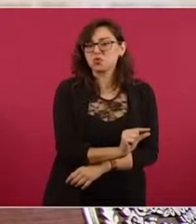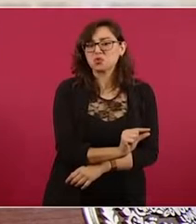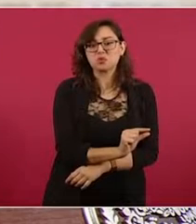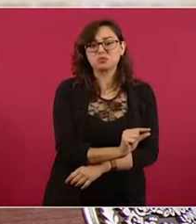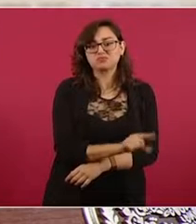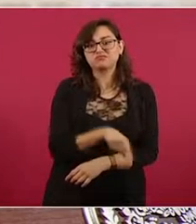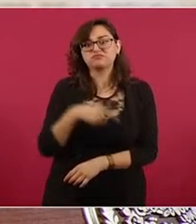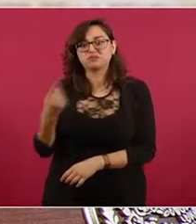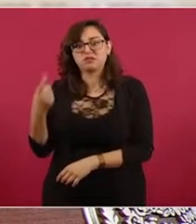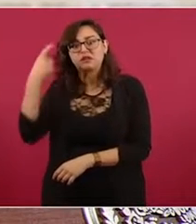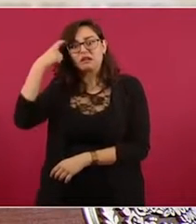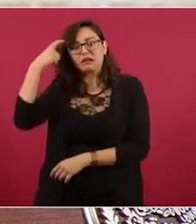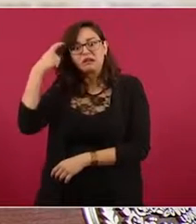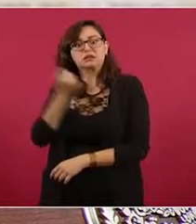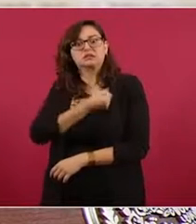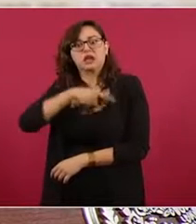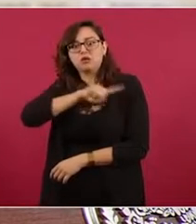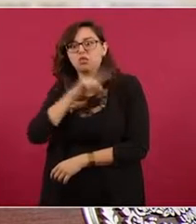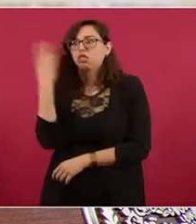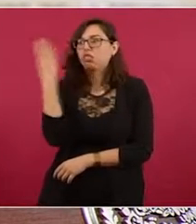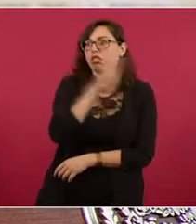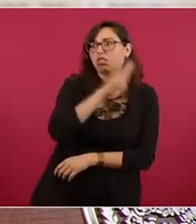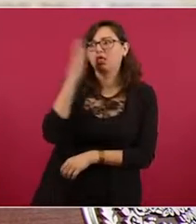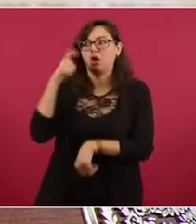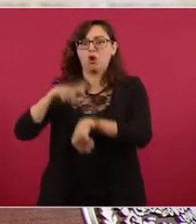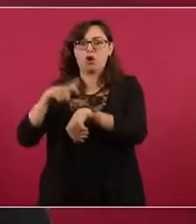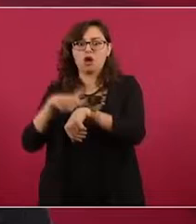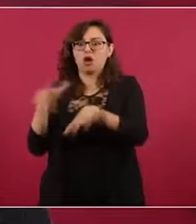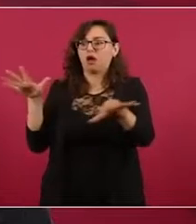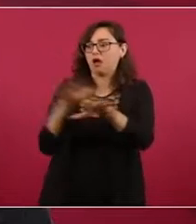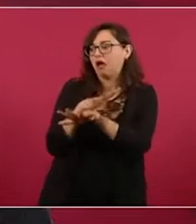considerable el daño a la salud.